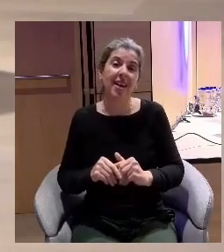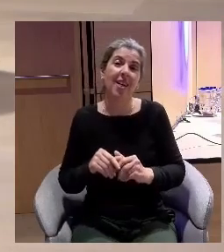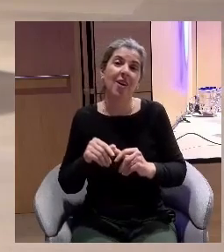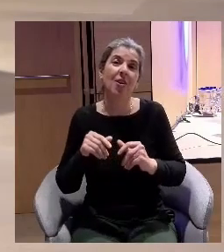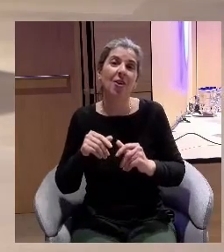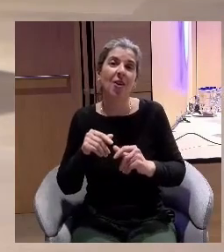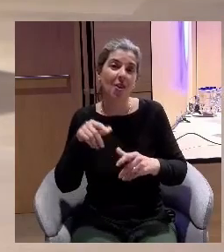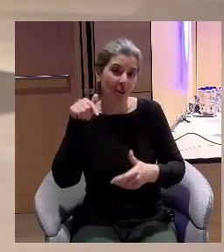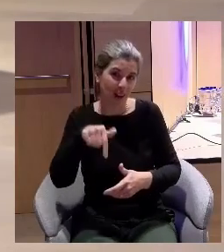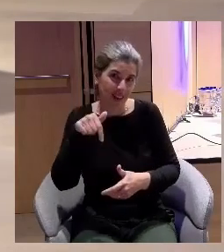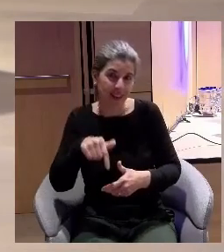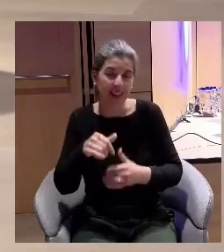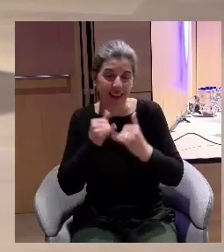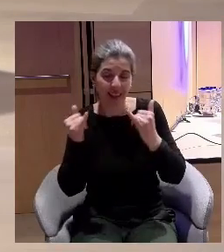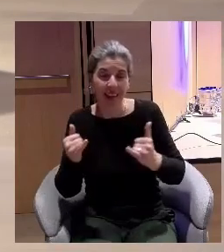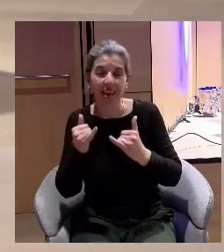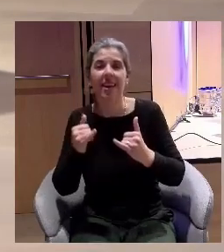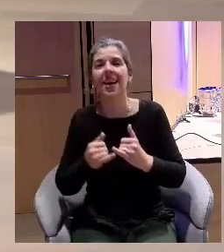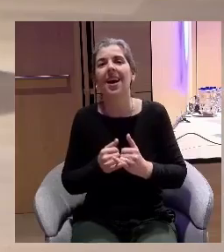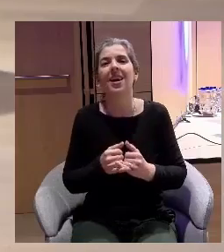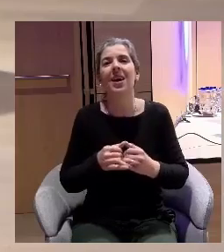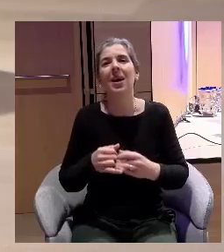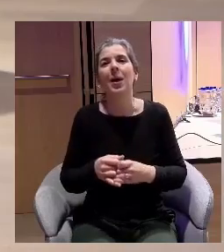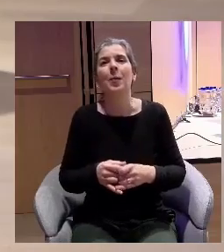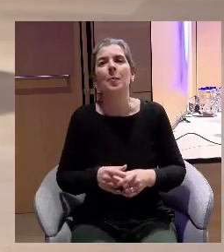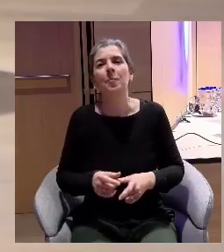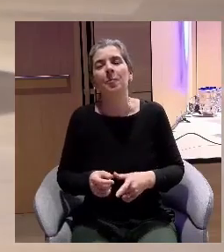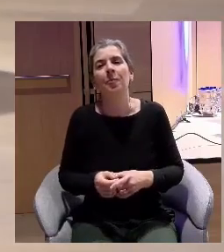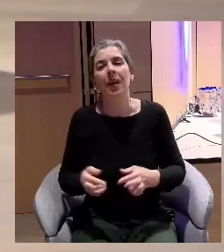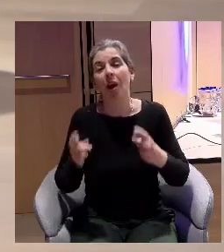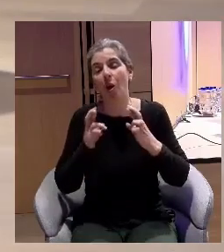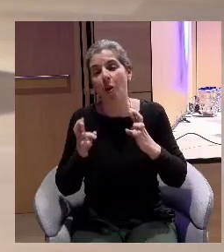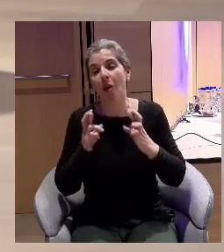estén pasando bien y disfrutando e intercambiando sobre estos temas.